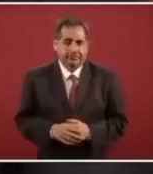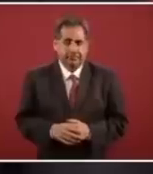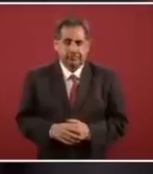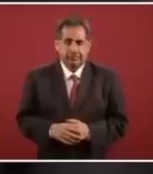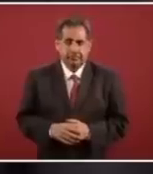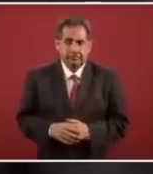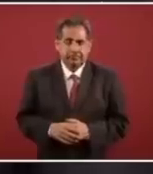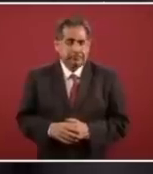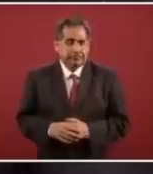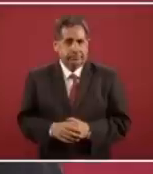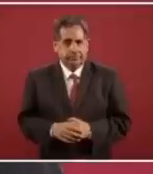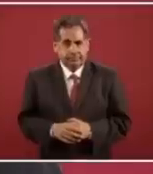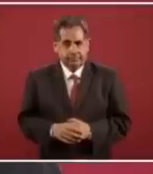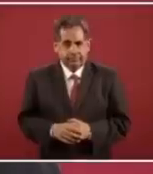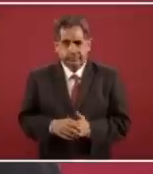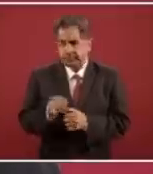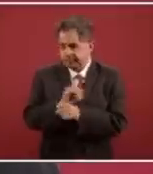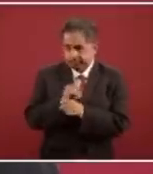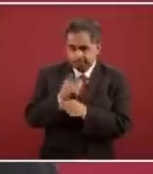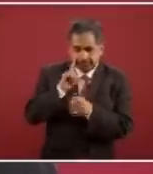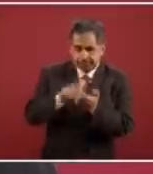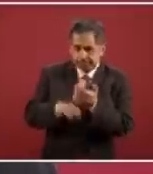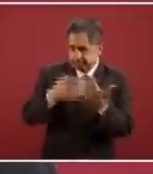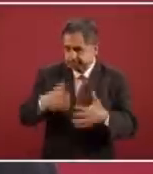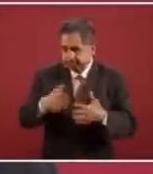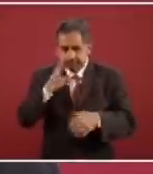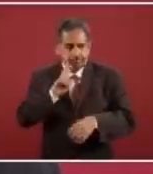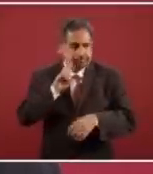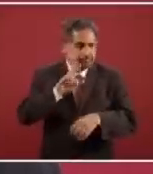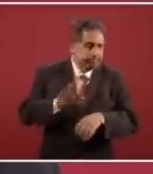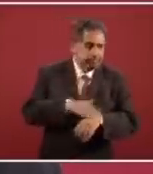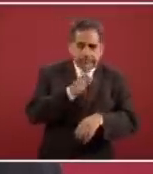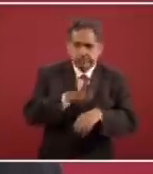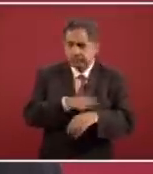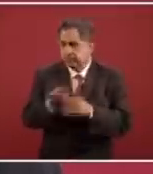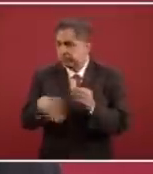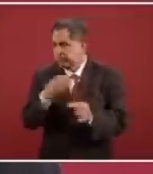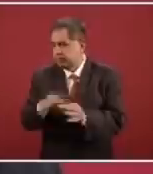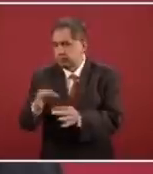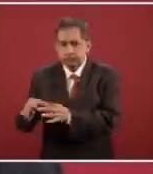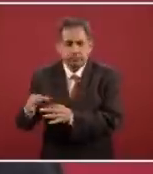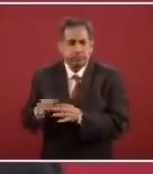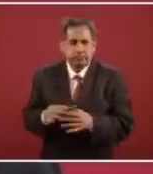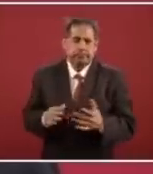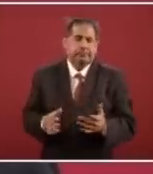a las empresas para que cumplieran con sus compromisos